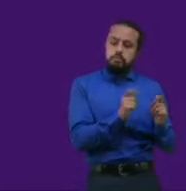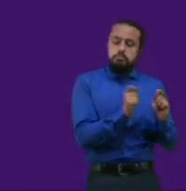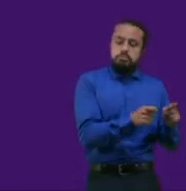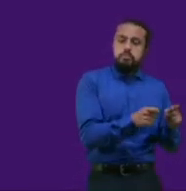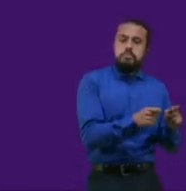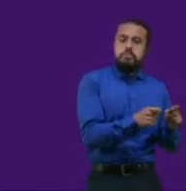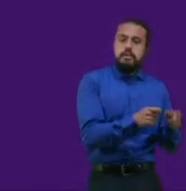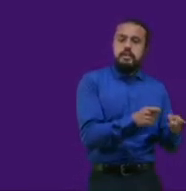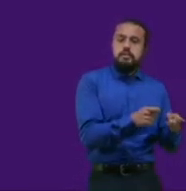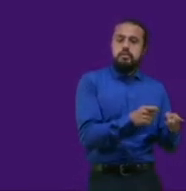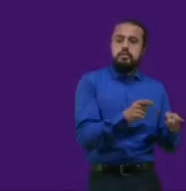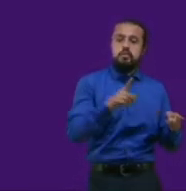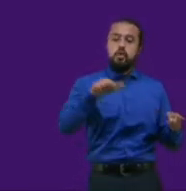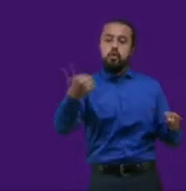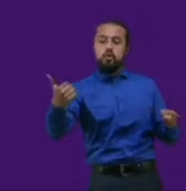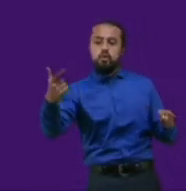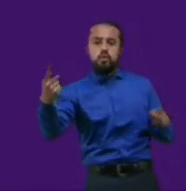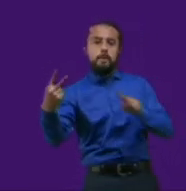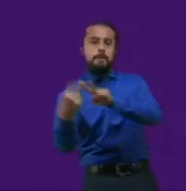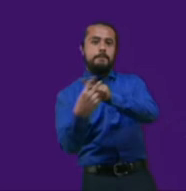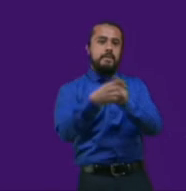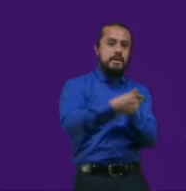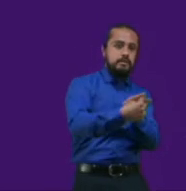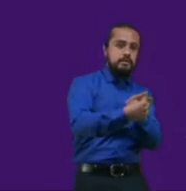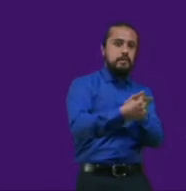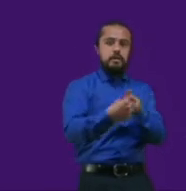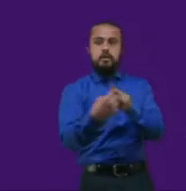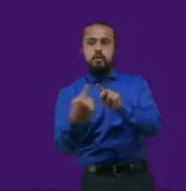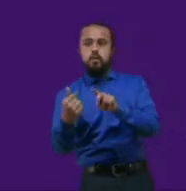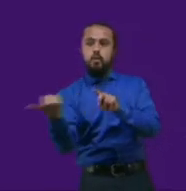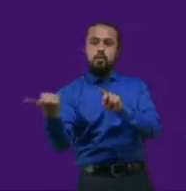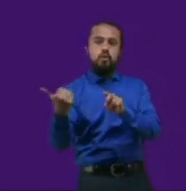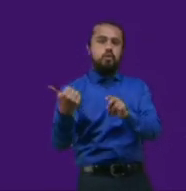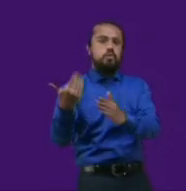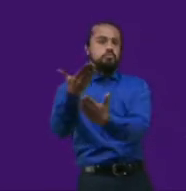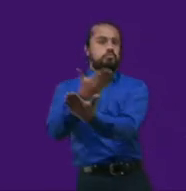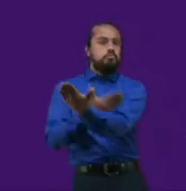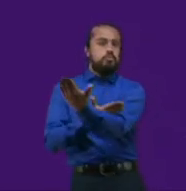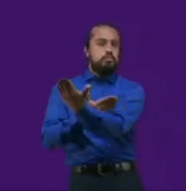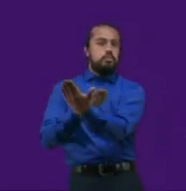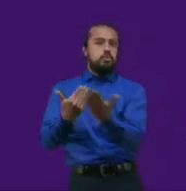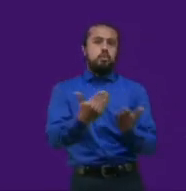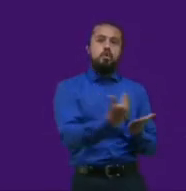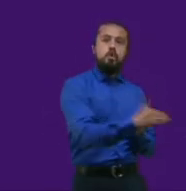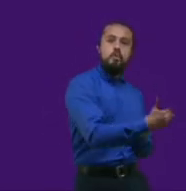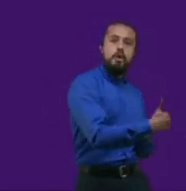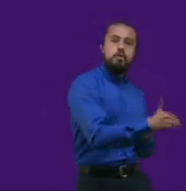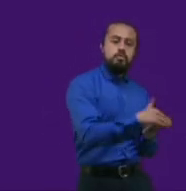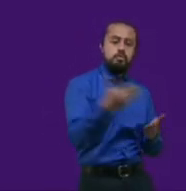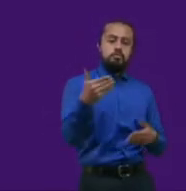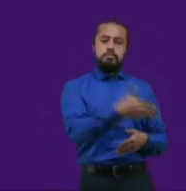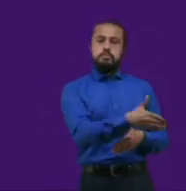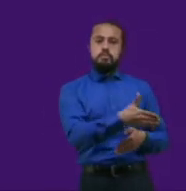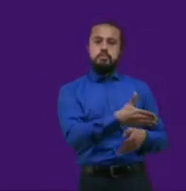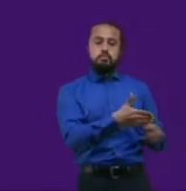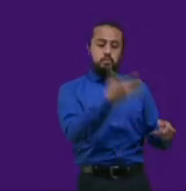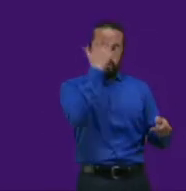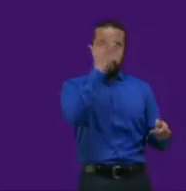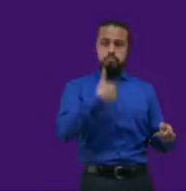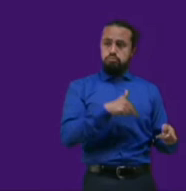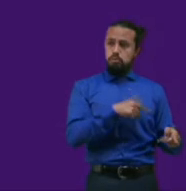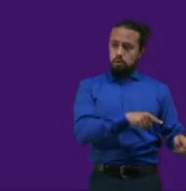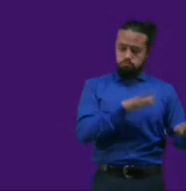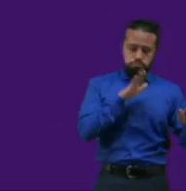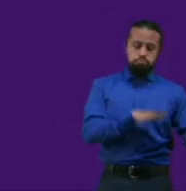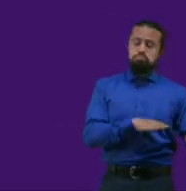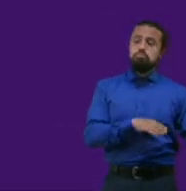medida fundamental, porque en la medida en que podamos tener más de esas, pues somos capaces de multiplicar cada vez más la propuesta de